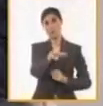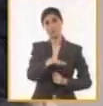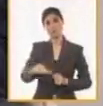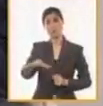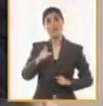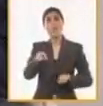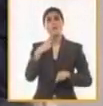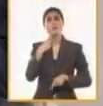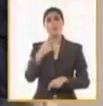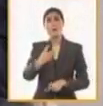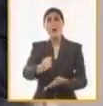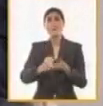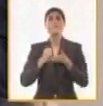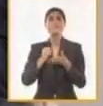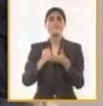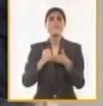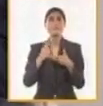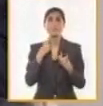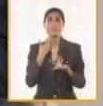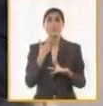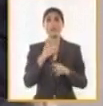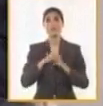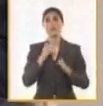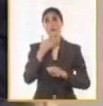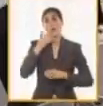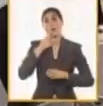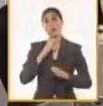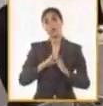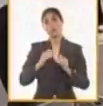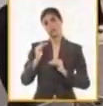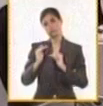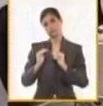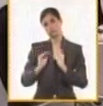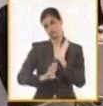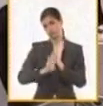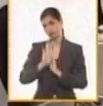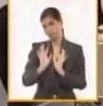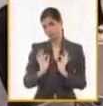permite capitalizar bien eso. Sí,